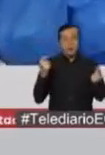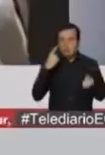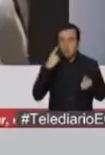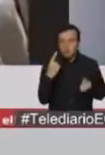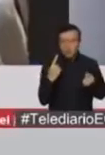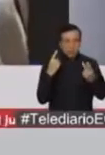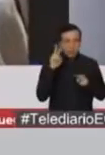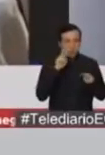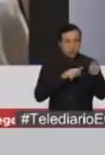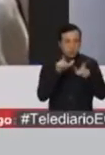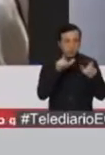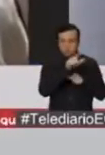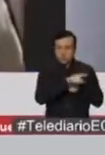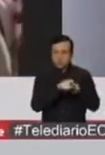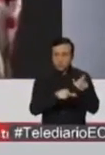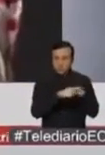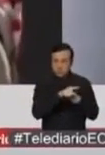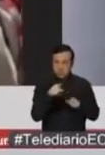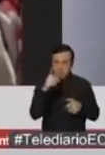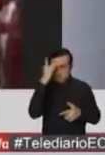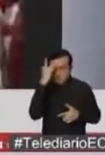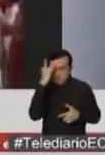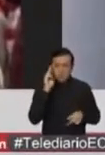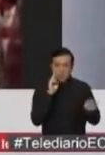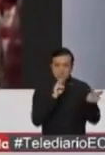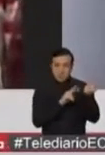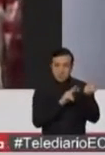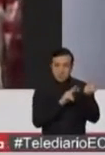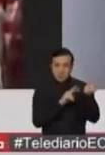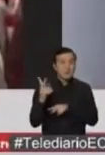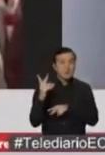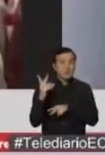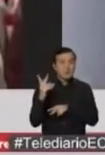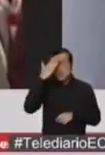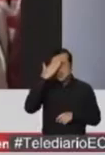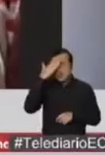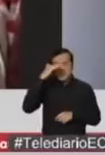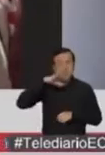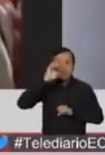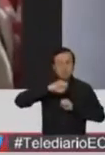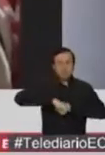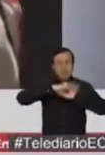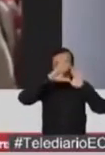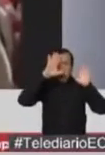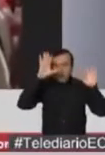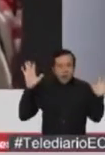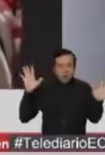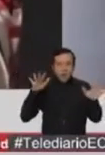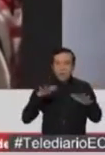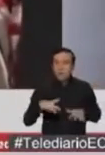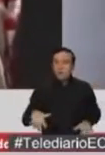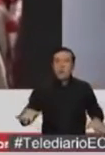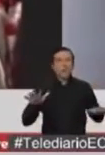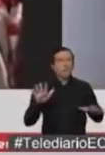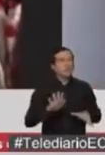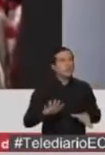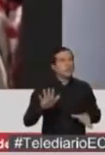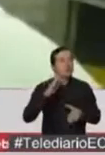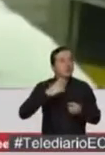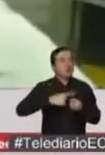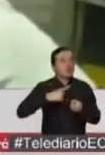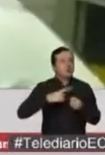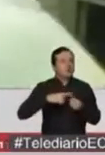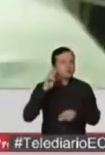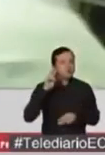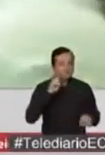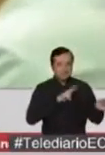los infectados. Vamos a poder tener ya un mapa más sincero, más real de lo que está pasando en la ciudad de